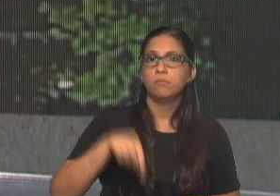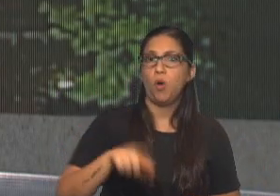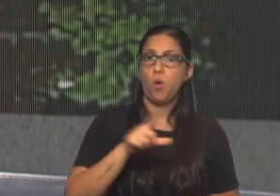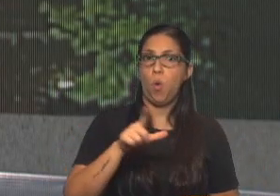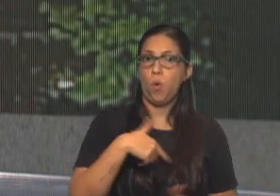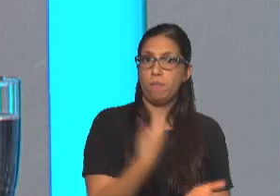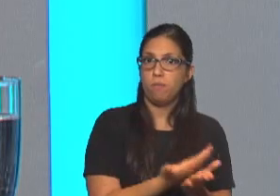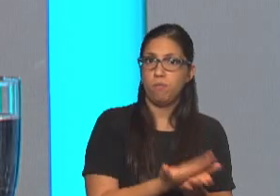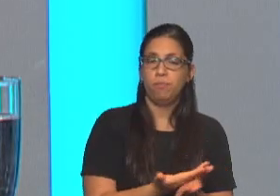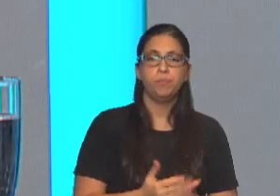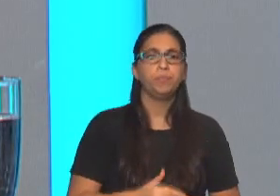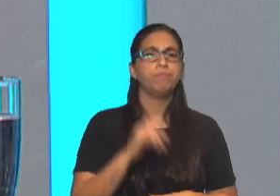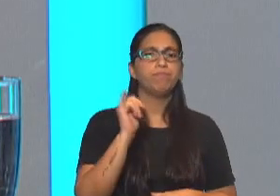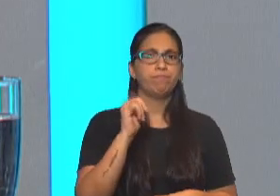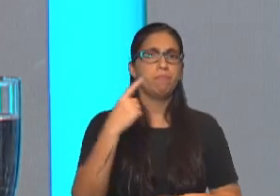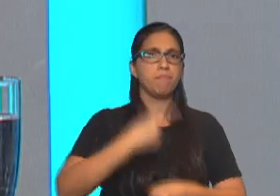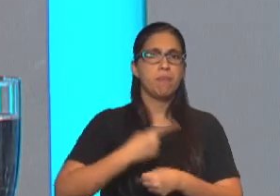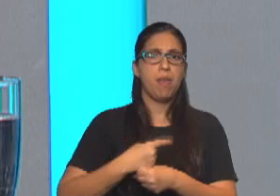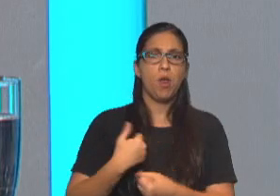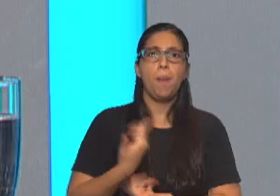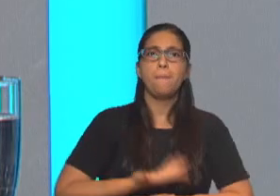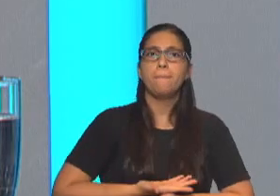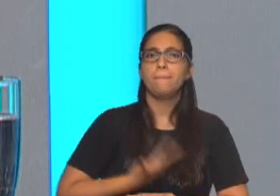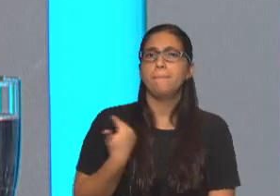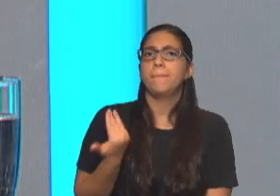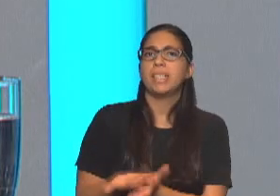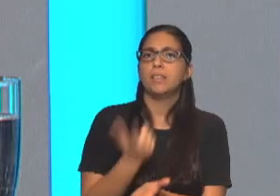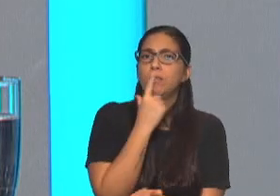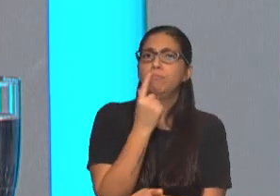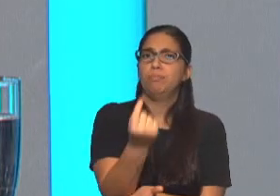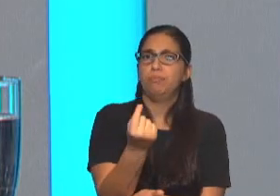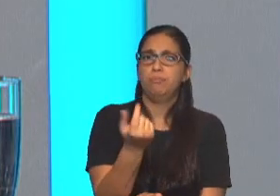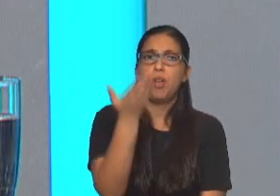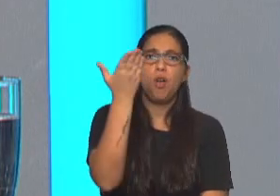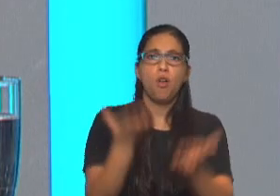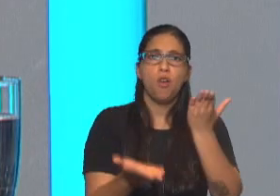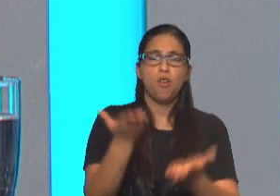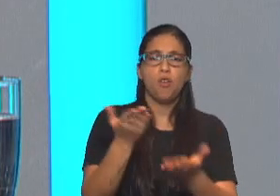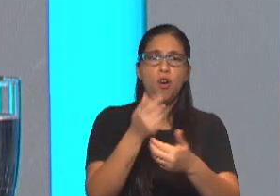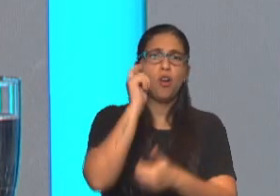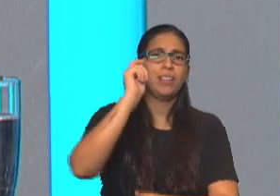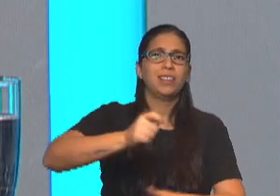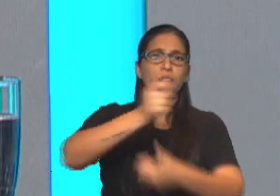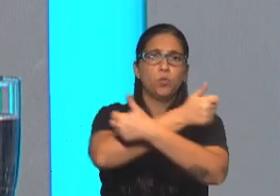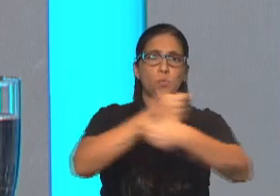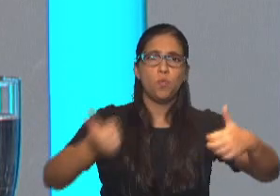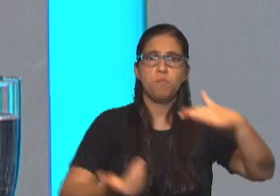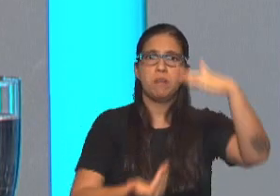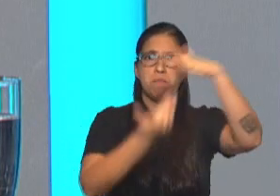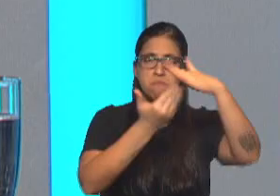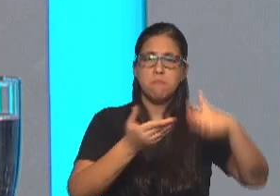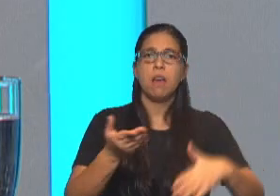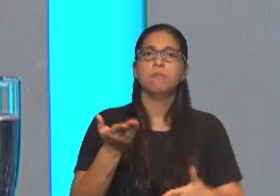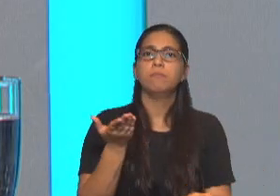lunes. Exactamente. Primero hicieron la presentación del recurso de queja ante la Corte Suprema y ahora te voy a explicar qué significa esto.